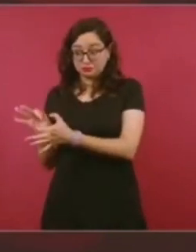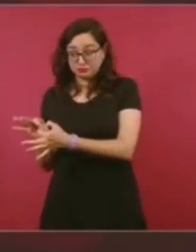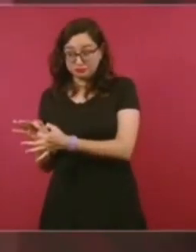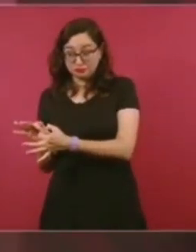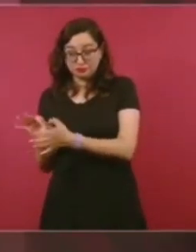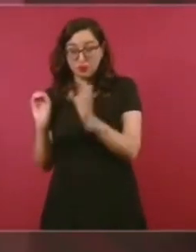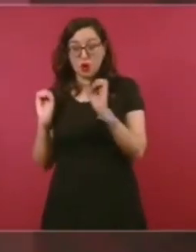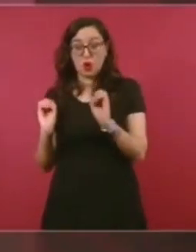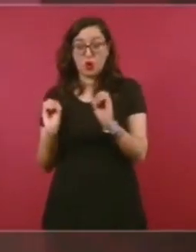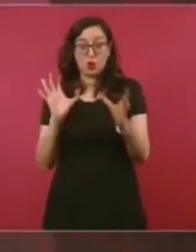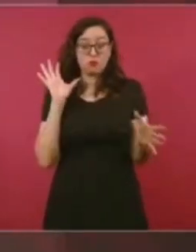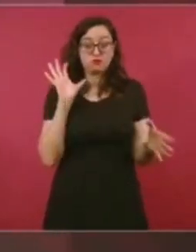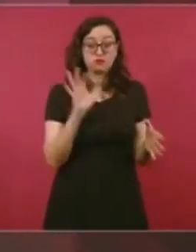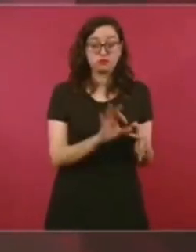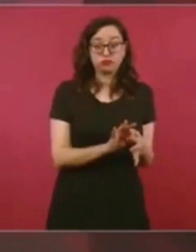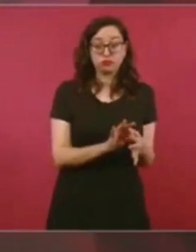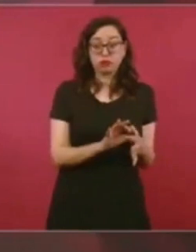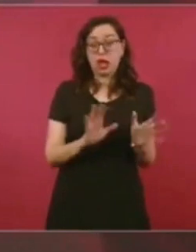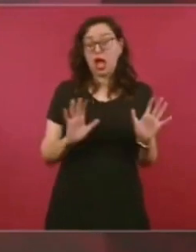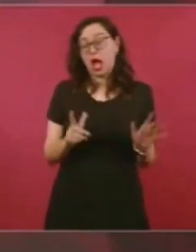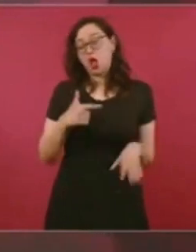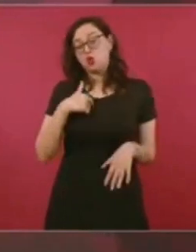difícil la